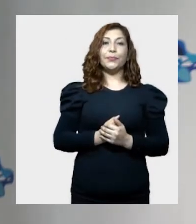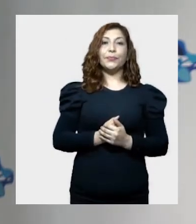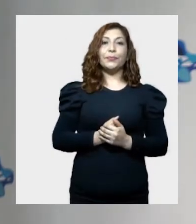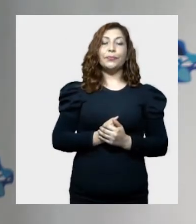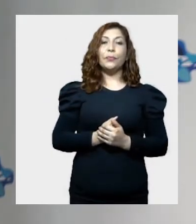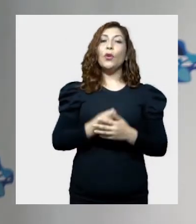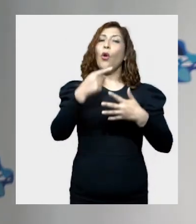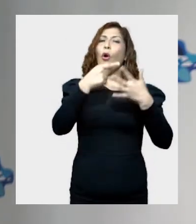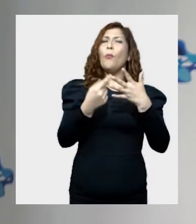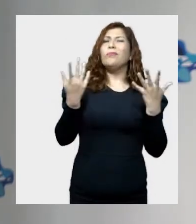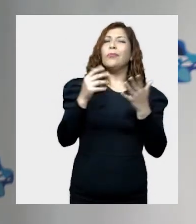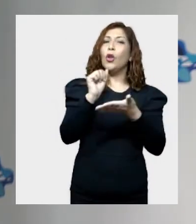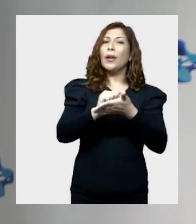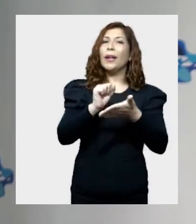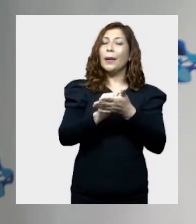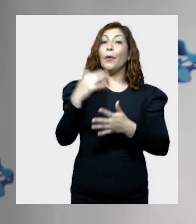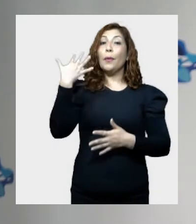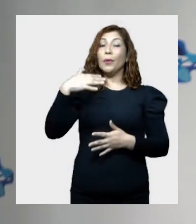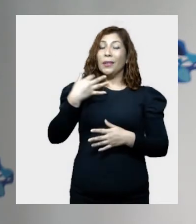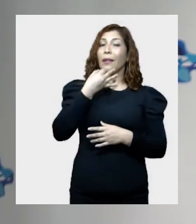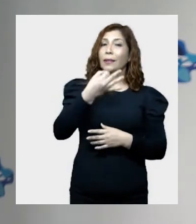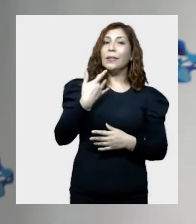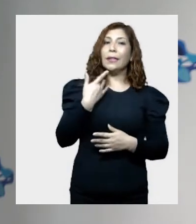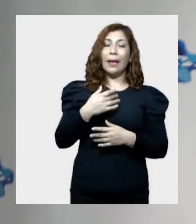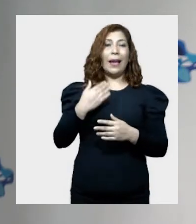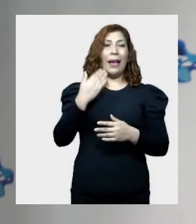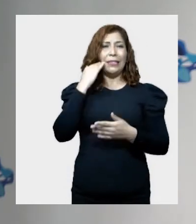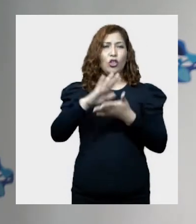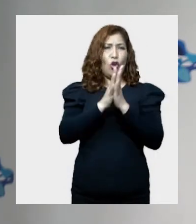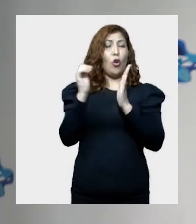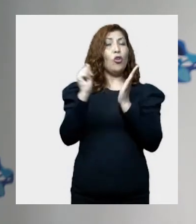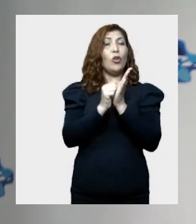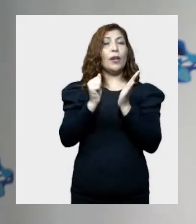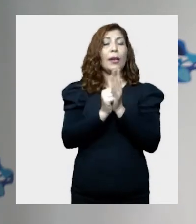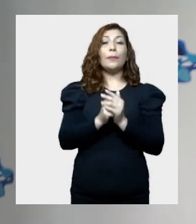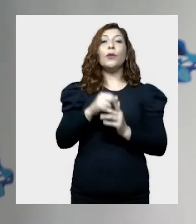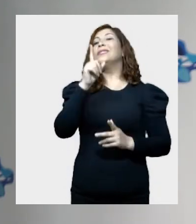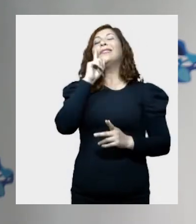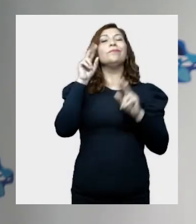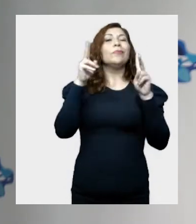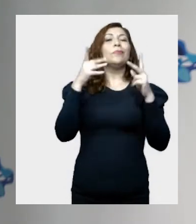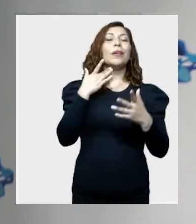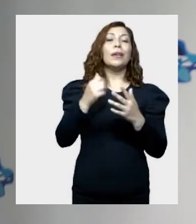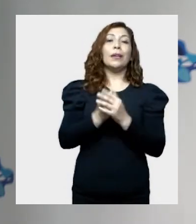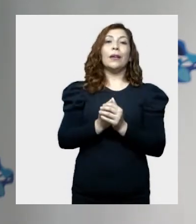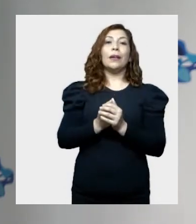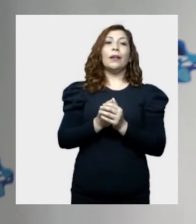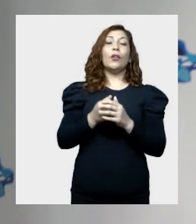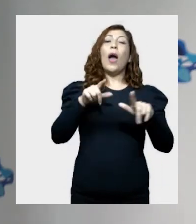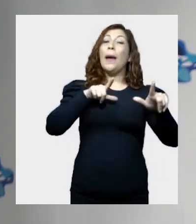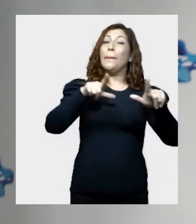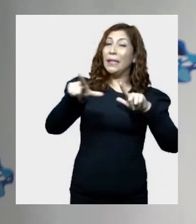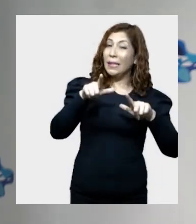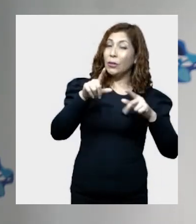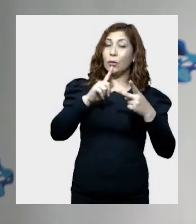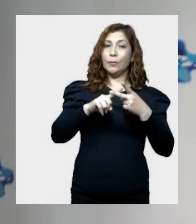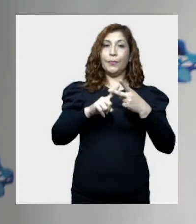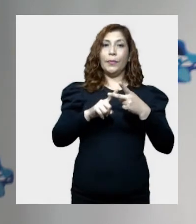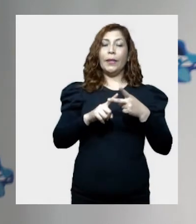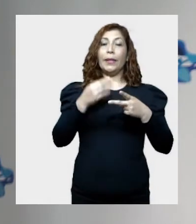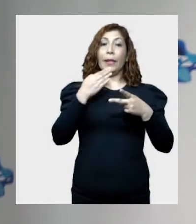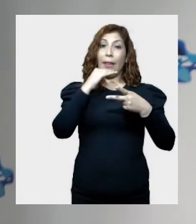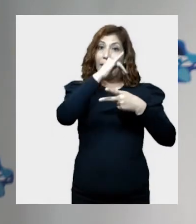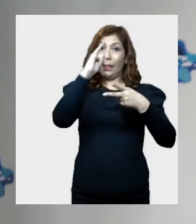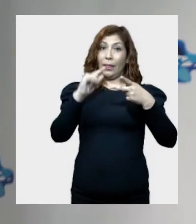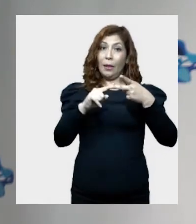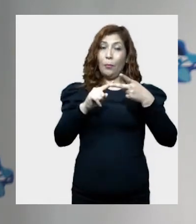los tipos de reclamos, es importante mencionar que la mayor cantidad de ellos tienen relación con los procedimientos administrativos, seguidos